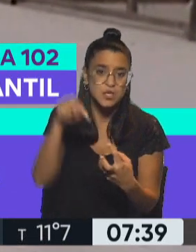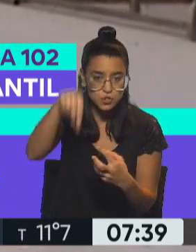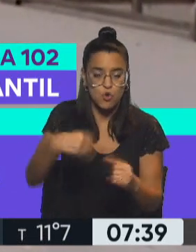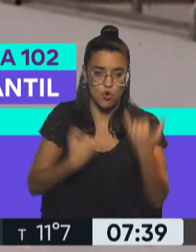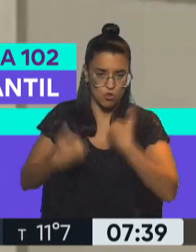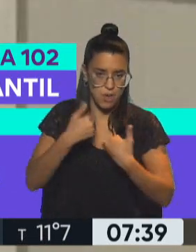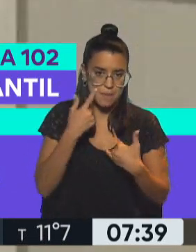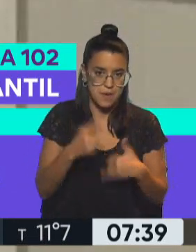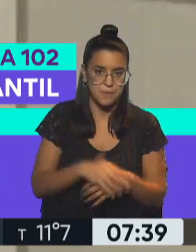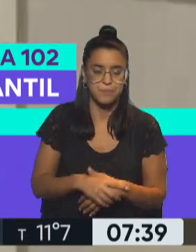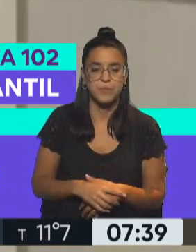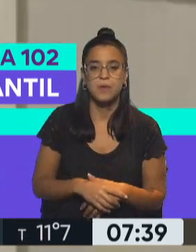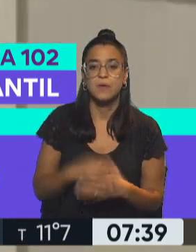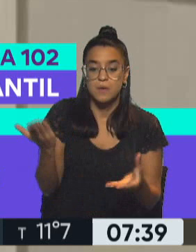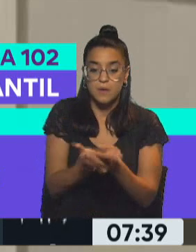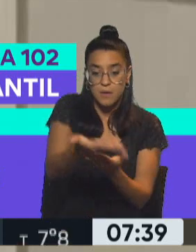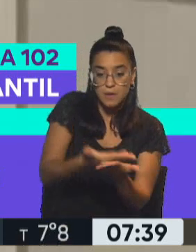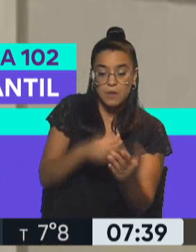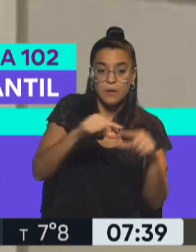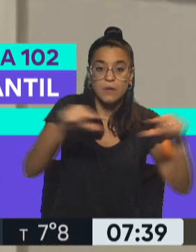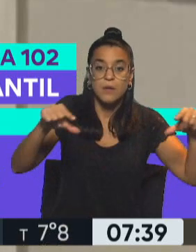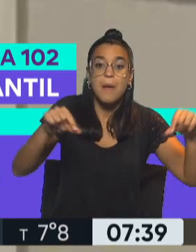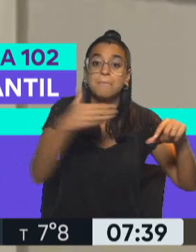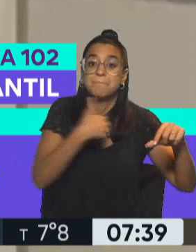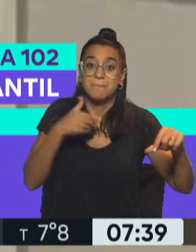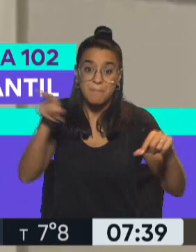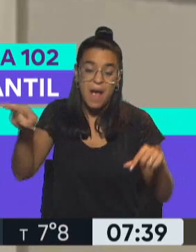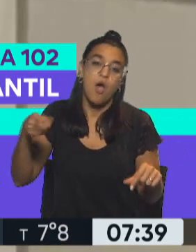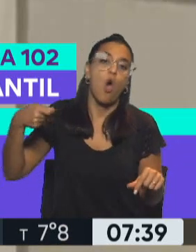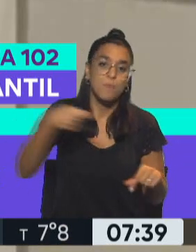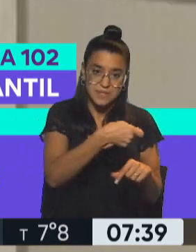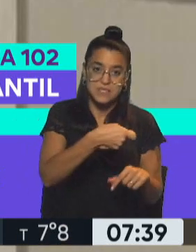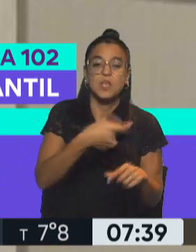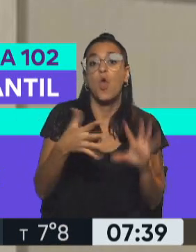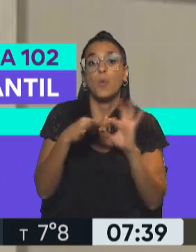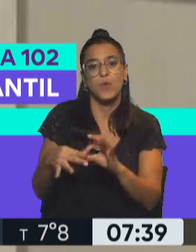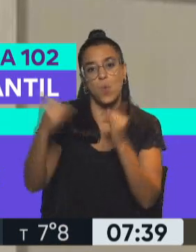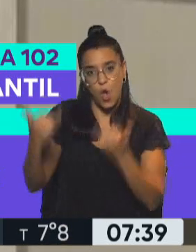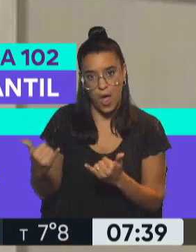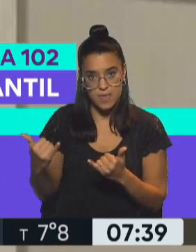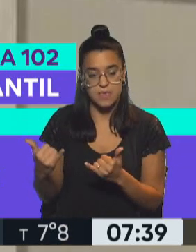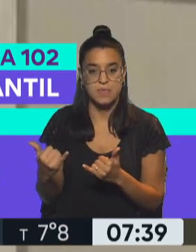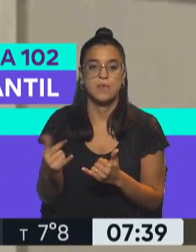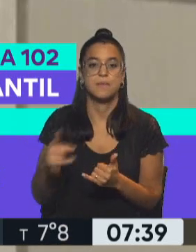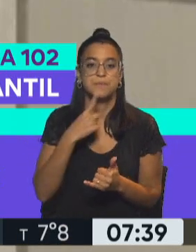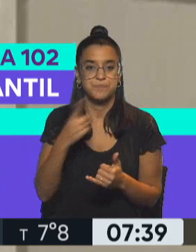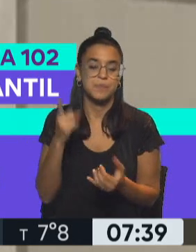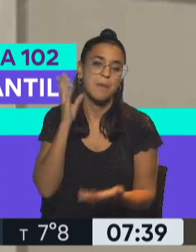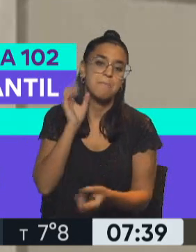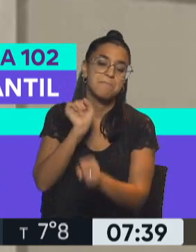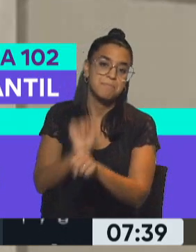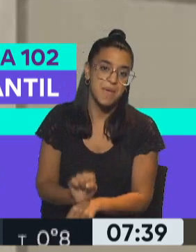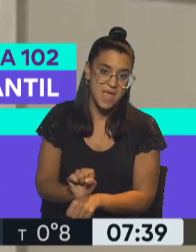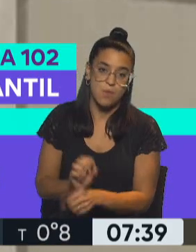nos contaba. La calificación jurídica es, en el caso de la mamá, homicidio calificado por el vínculo, que tiene una pena